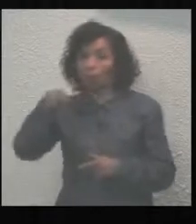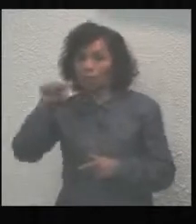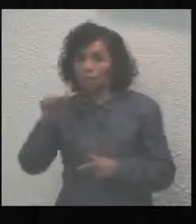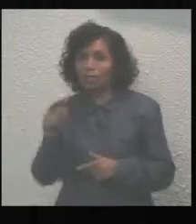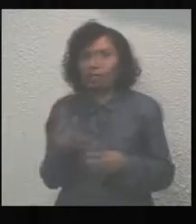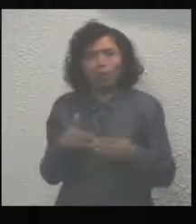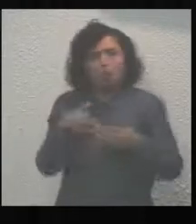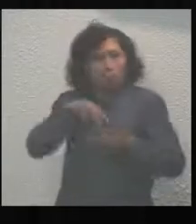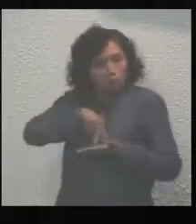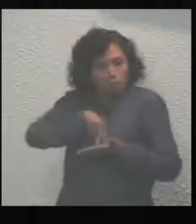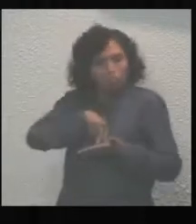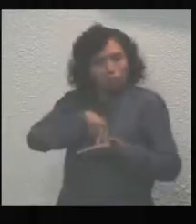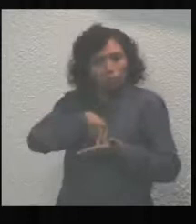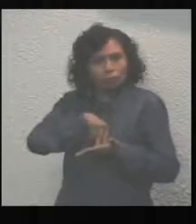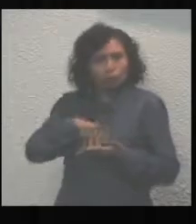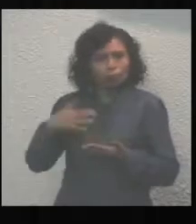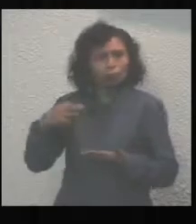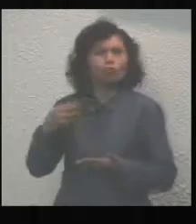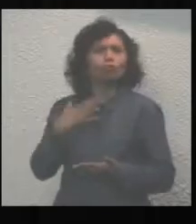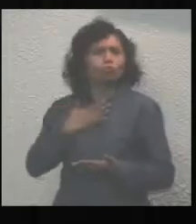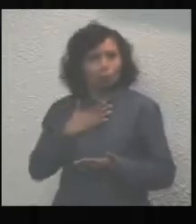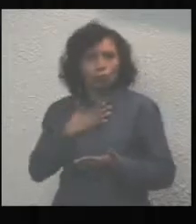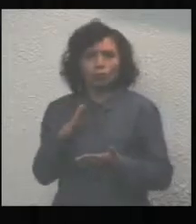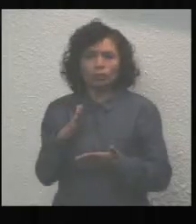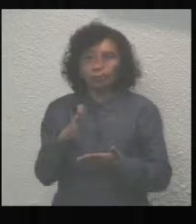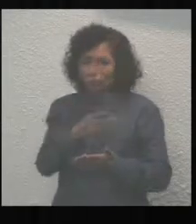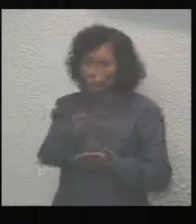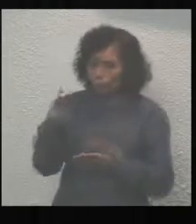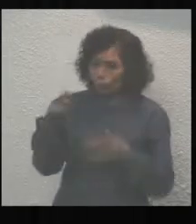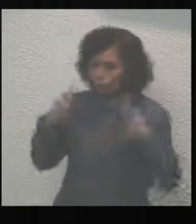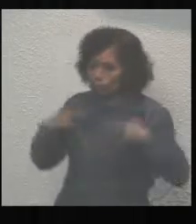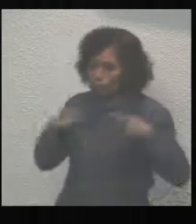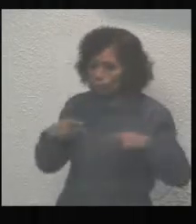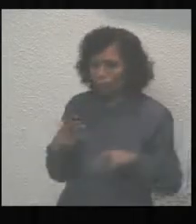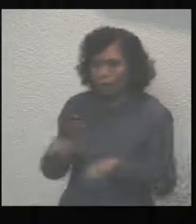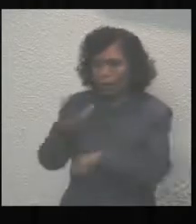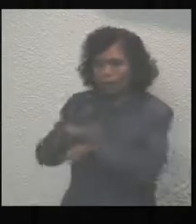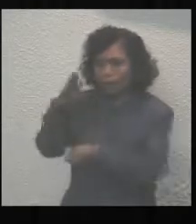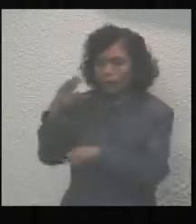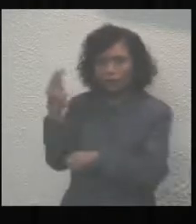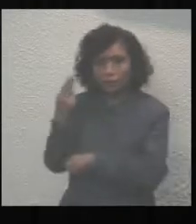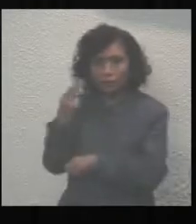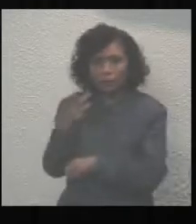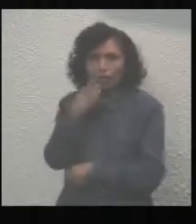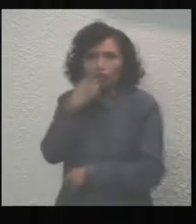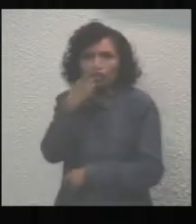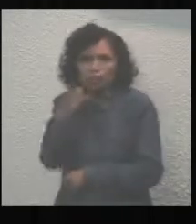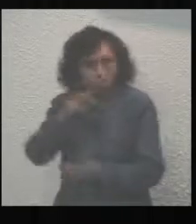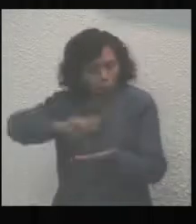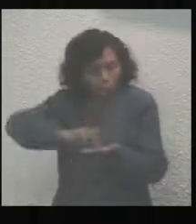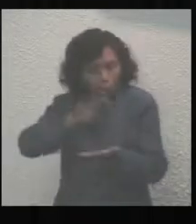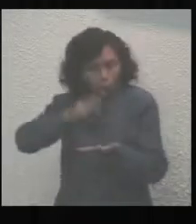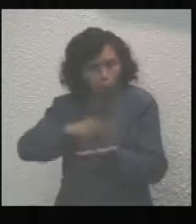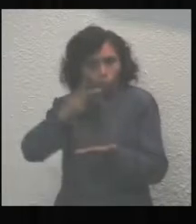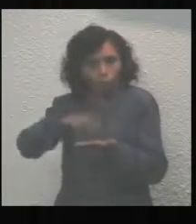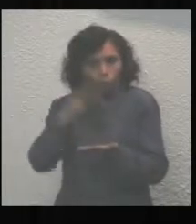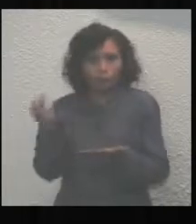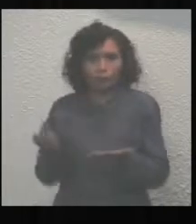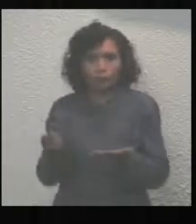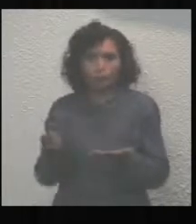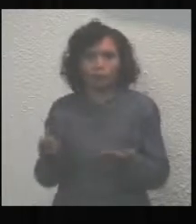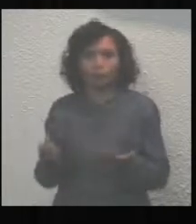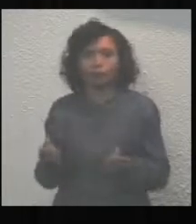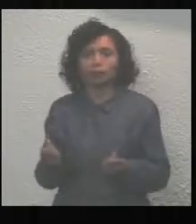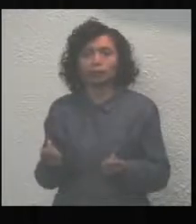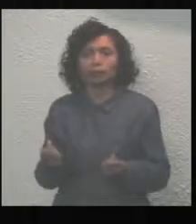las causas del pueblo sobre todo con los más necesitados lo dijimos y lo repetimos a lo largo y ancho de las campañas